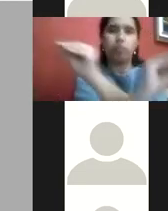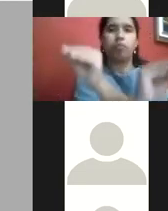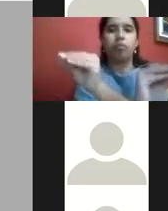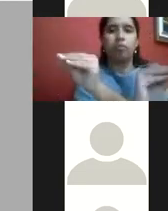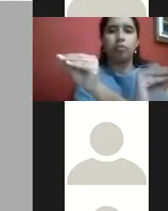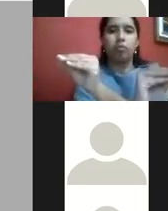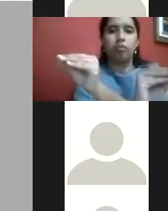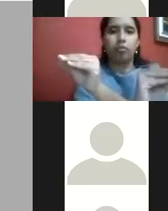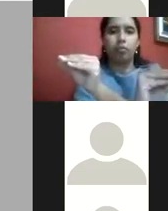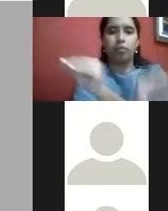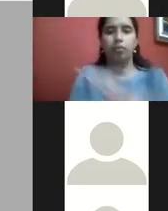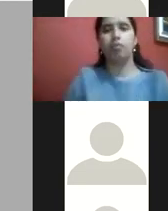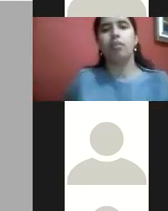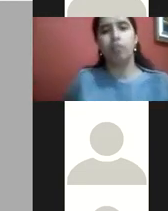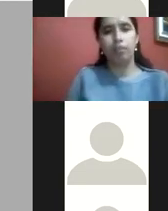va a venirse al lado izquierdo.